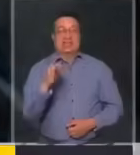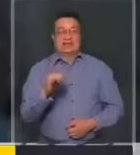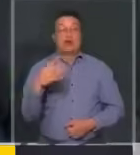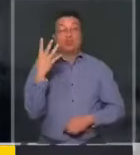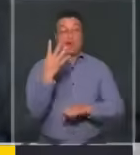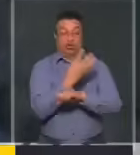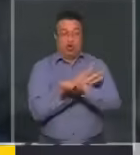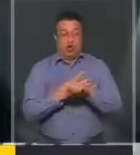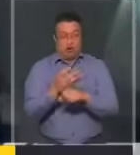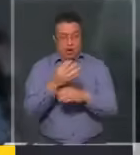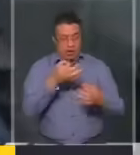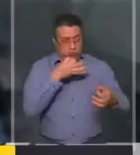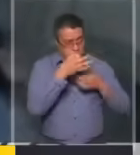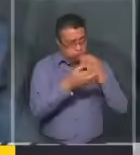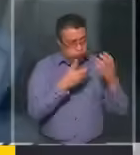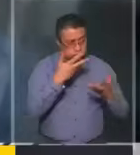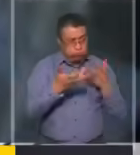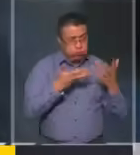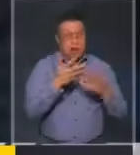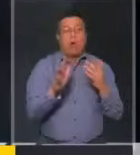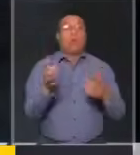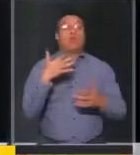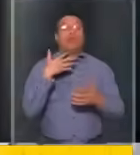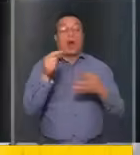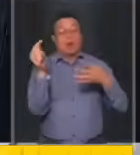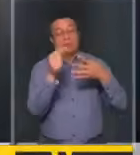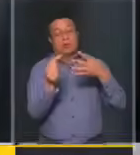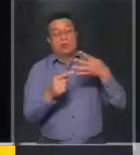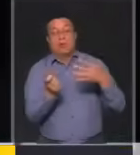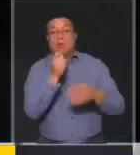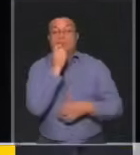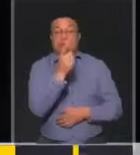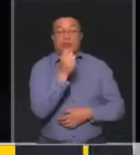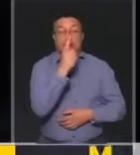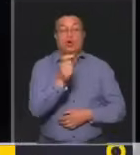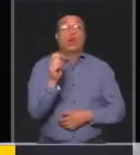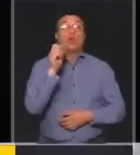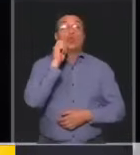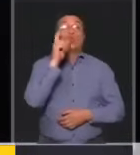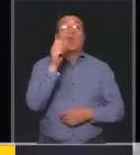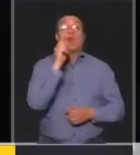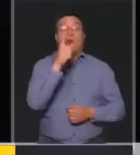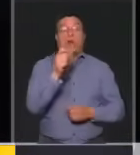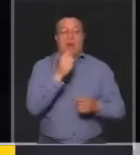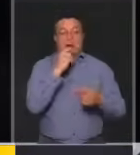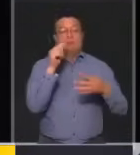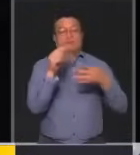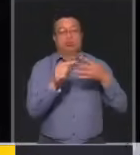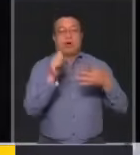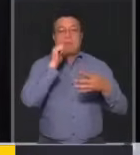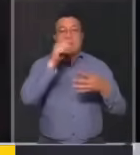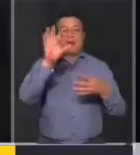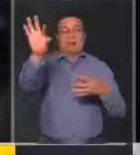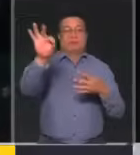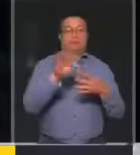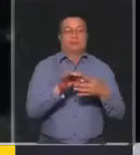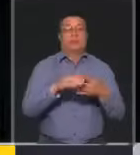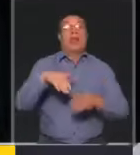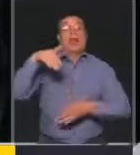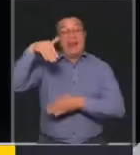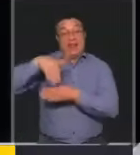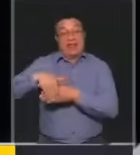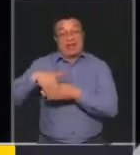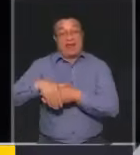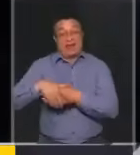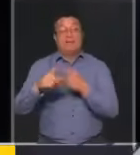los antecedentes sobre por qué delitos se le están imputando y por los cuales va a ser formalizado el día de mañana. Durante esta tarde llegó el